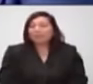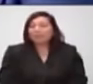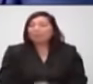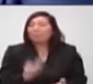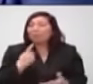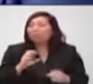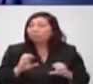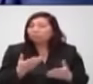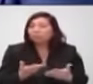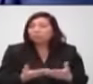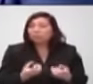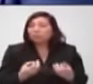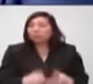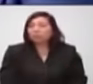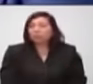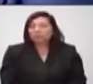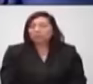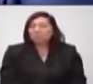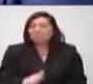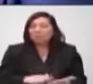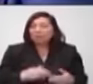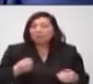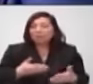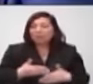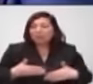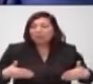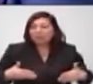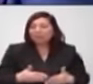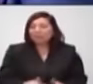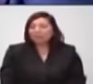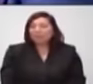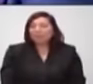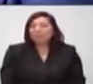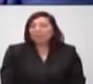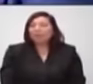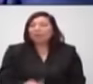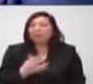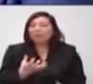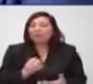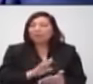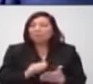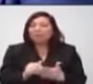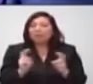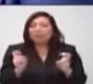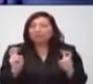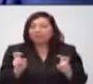señalizar, hay muchos baches en la vía. Quisiera que me aclaren todos esos